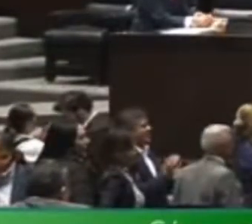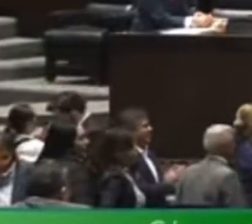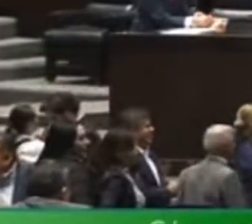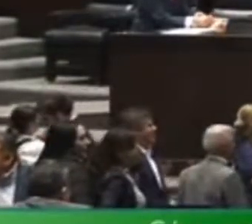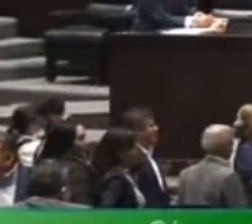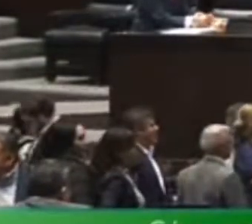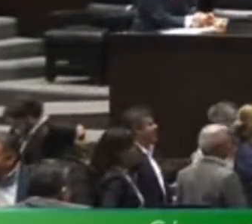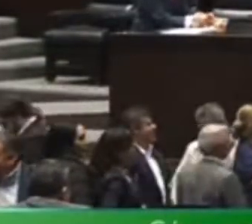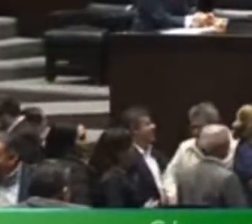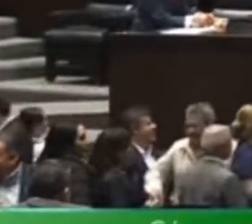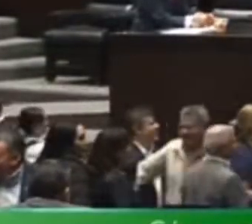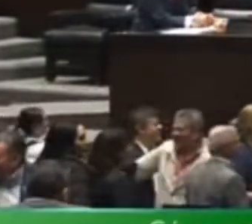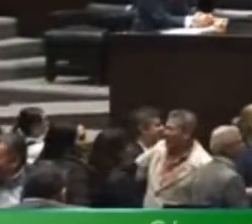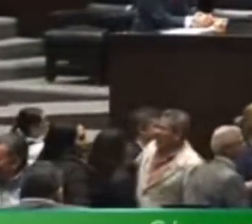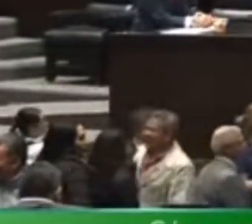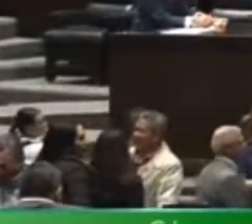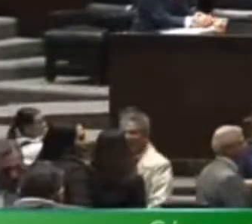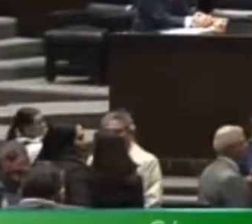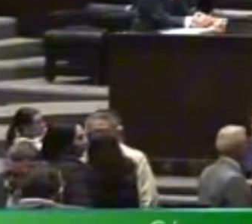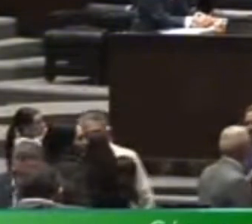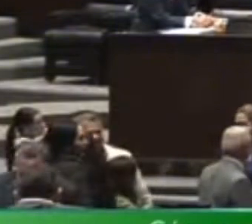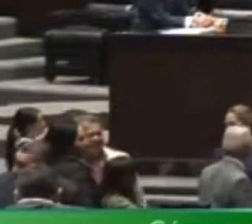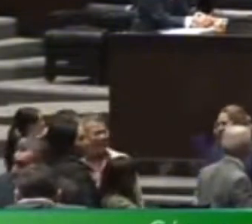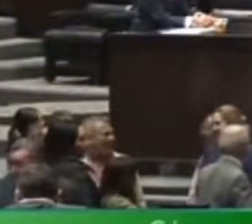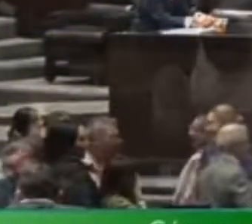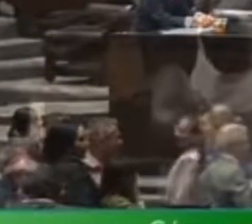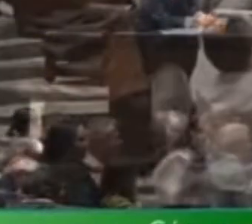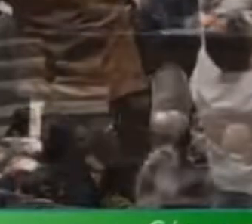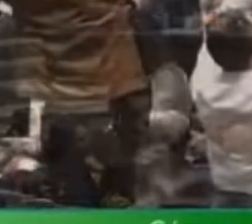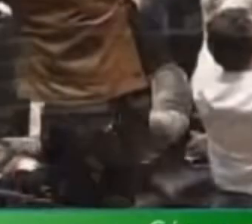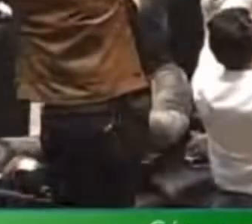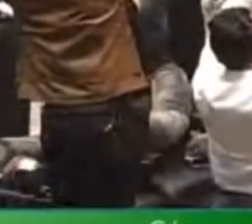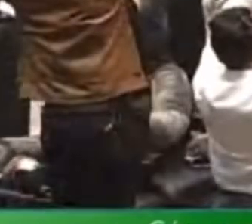para poderle escuchar. Diputadas y diputados,